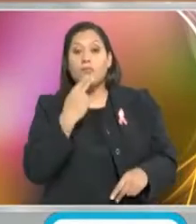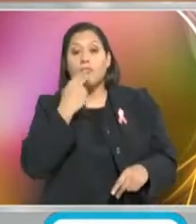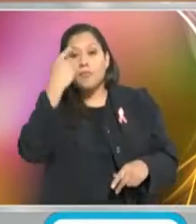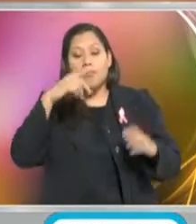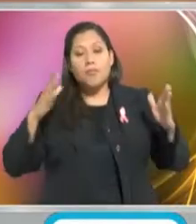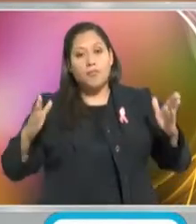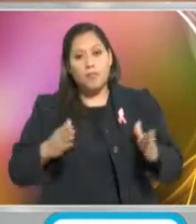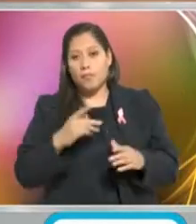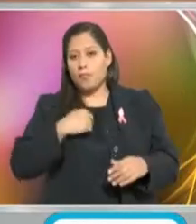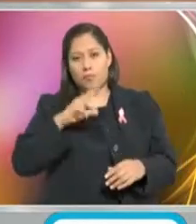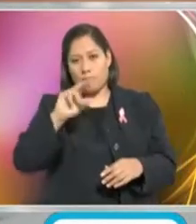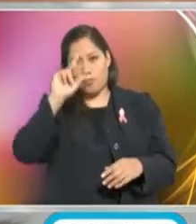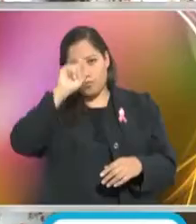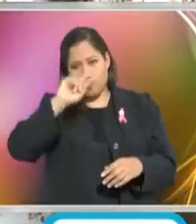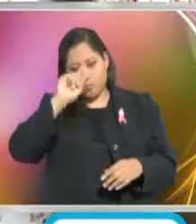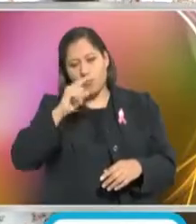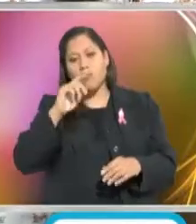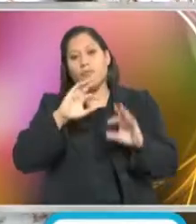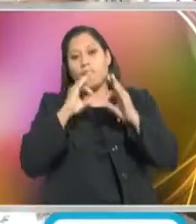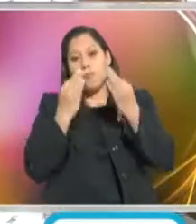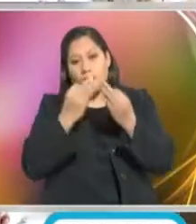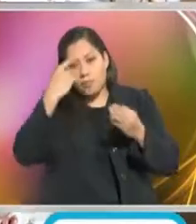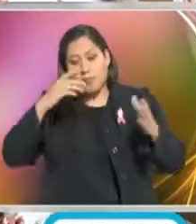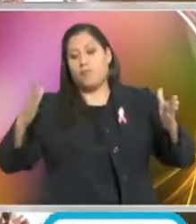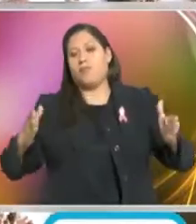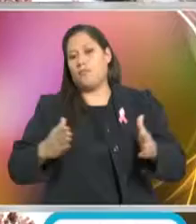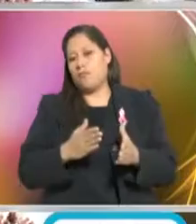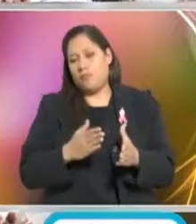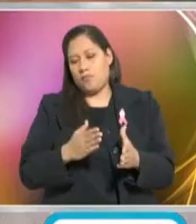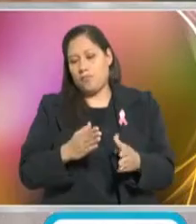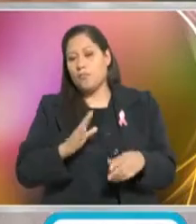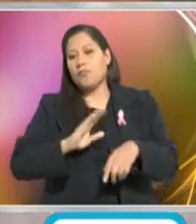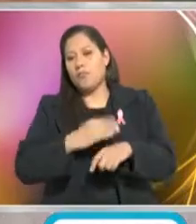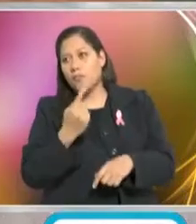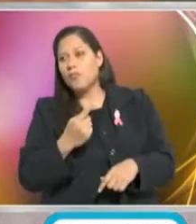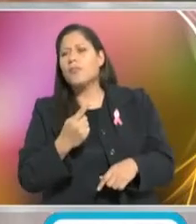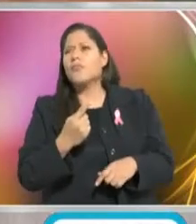peso. Yo no se los recomendaría como un método para bajar, porque pues hay